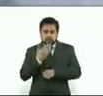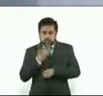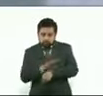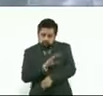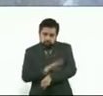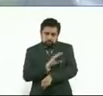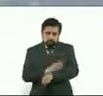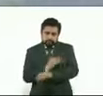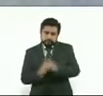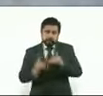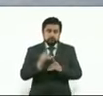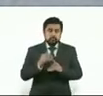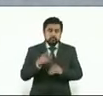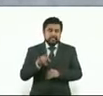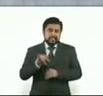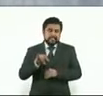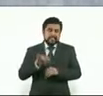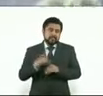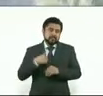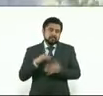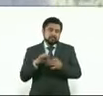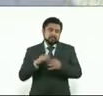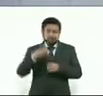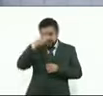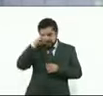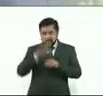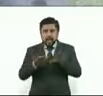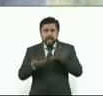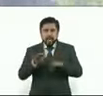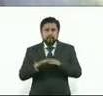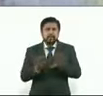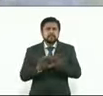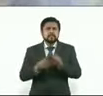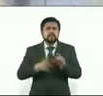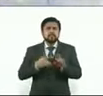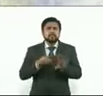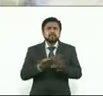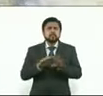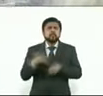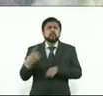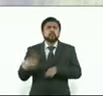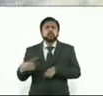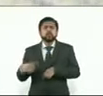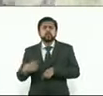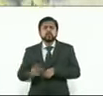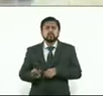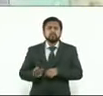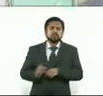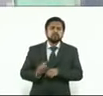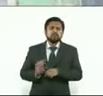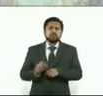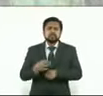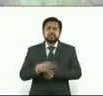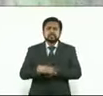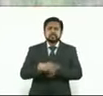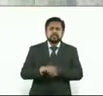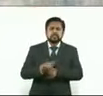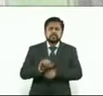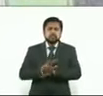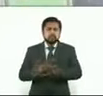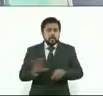platicado que a veces hay pequeños dolorcitos que te dan durante el maratón. Esperemos que sea un dolor solamente una molestia pasajera y que vuelva a